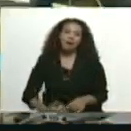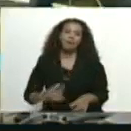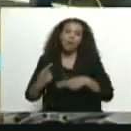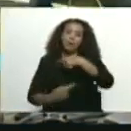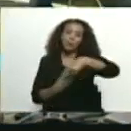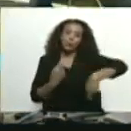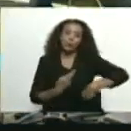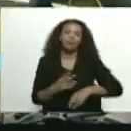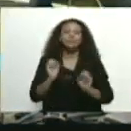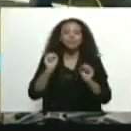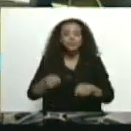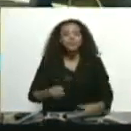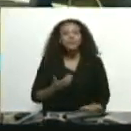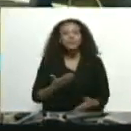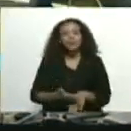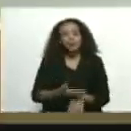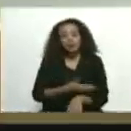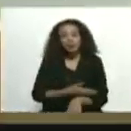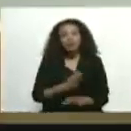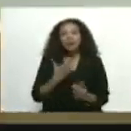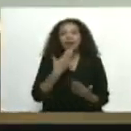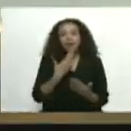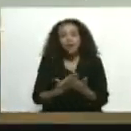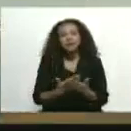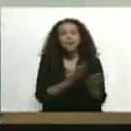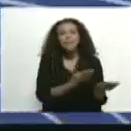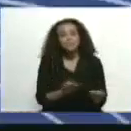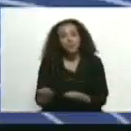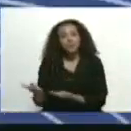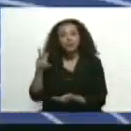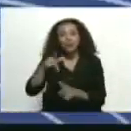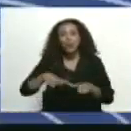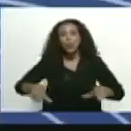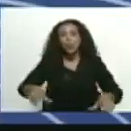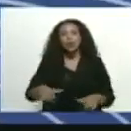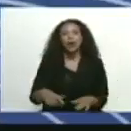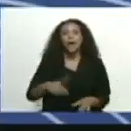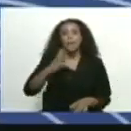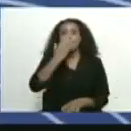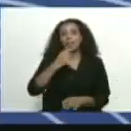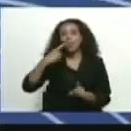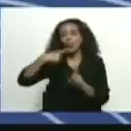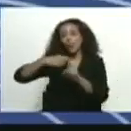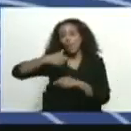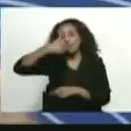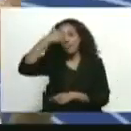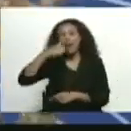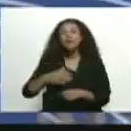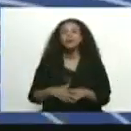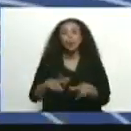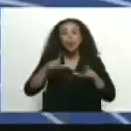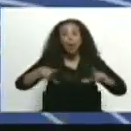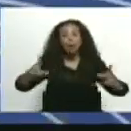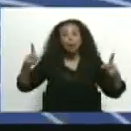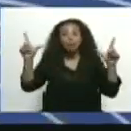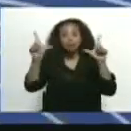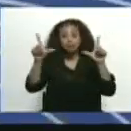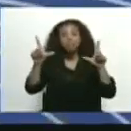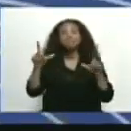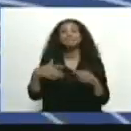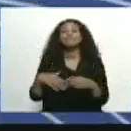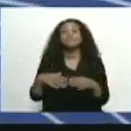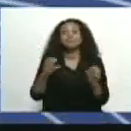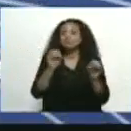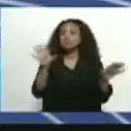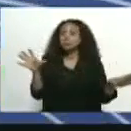mismo es, presidente. Bueno, primero que nada, agradecer la invitación a su programa con Maduro Más, que es un programa que, bueno, ha retumbado